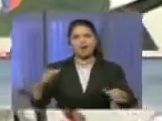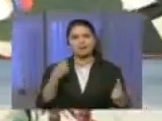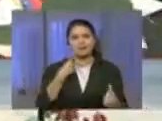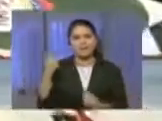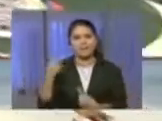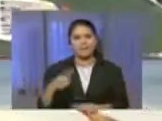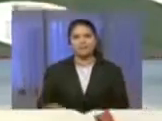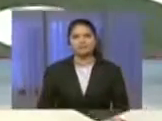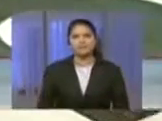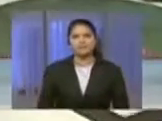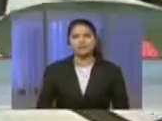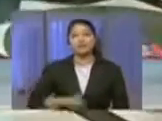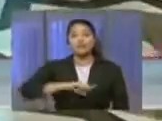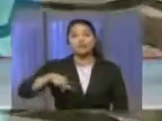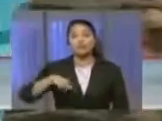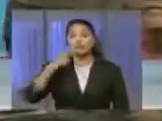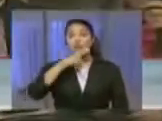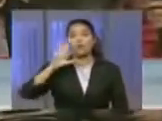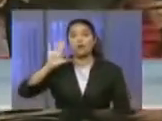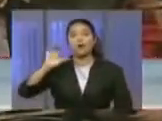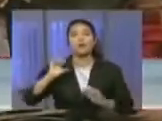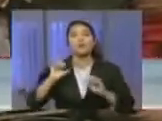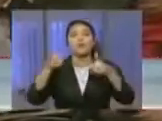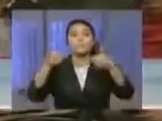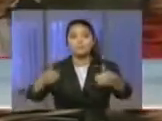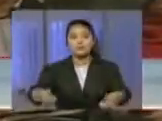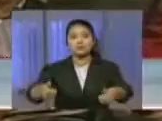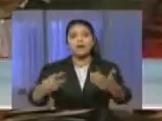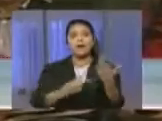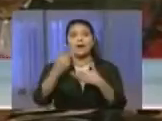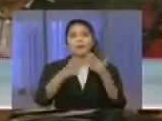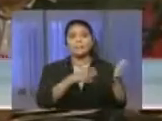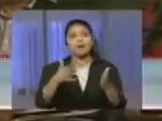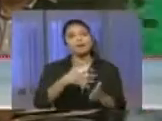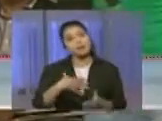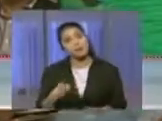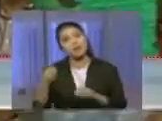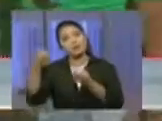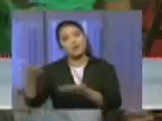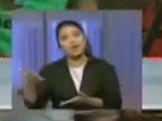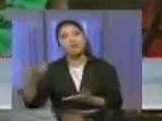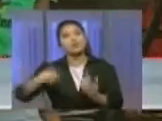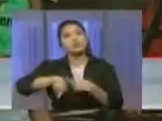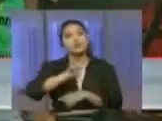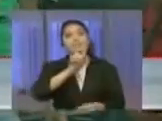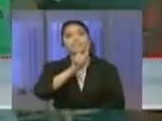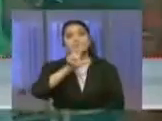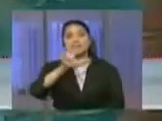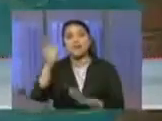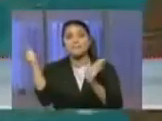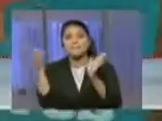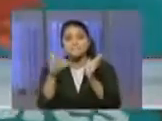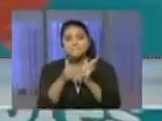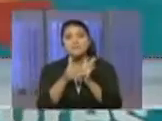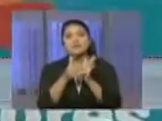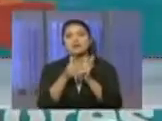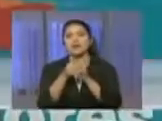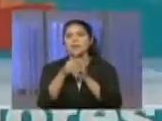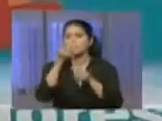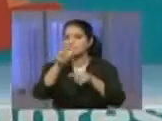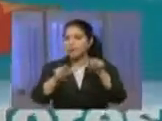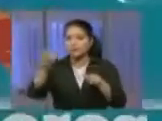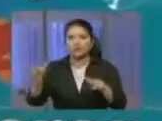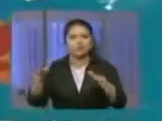vale estamos el inicio del plan vacacional y queremos hacer la llegada de parte de los 23000 recreadores y